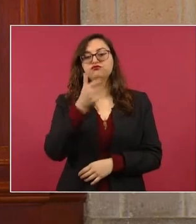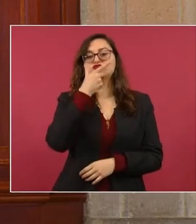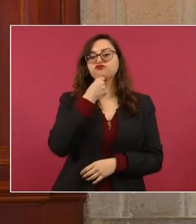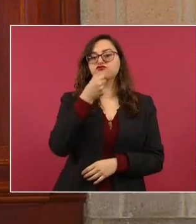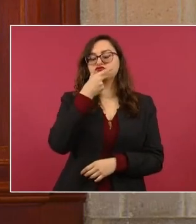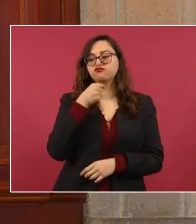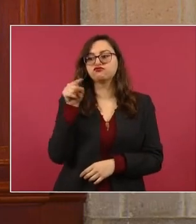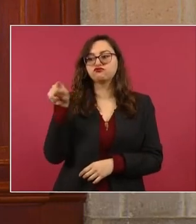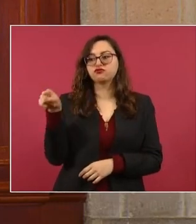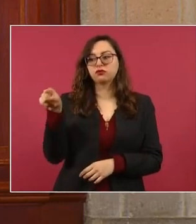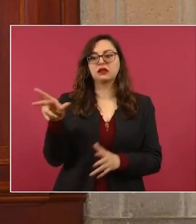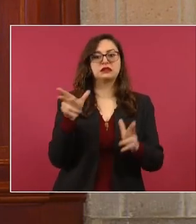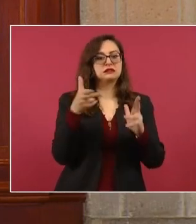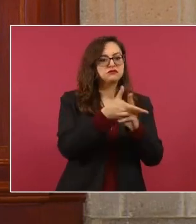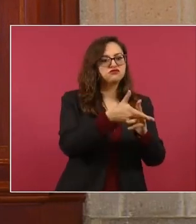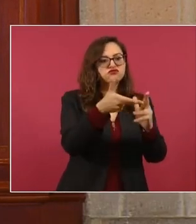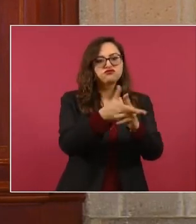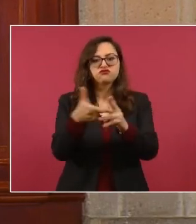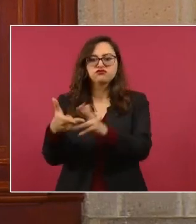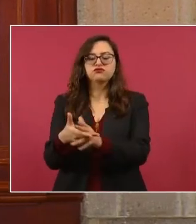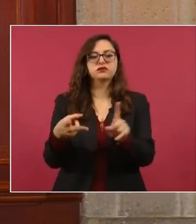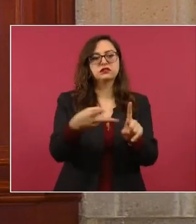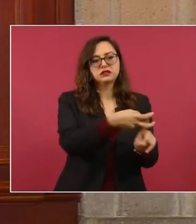secuestro, por desaparición y